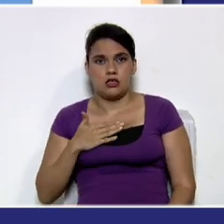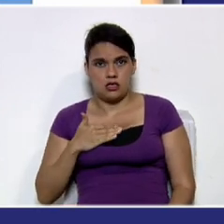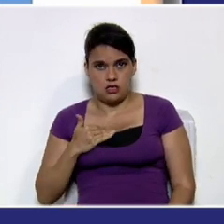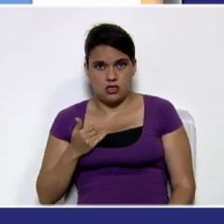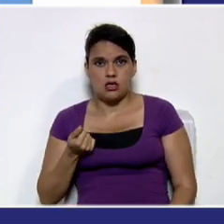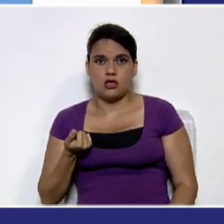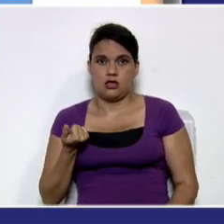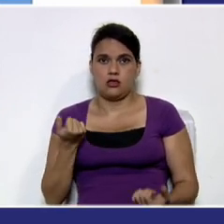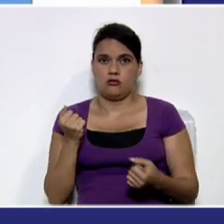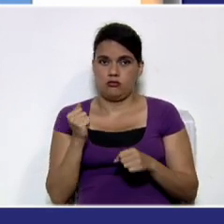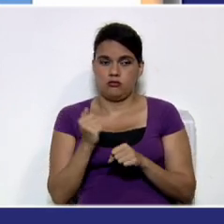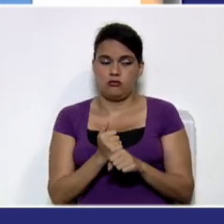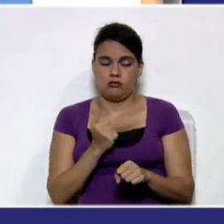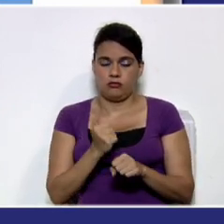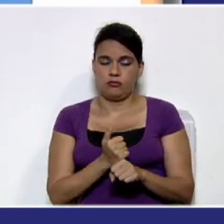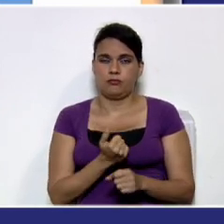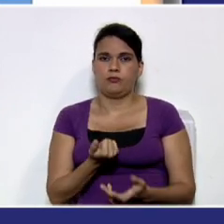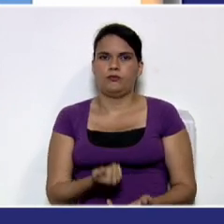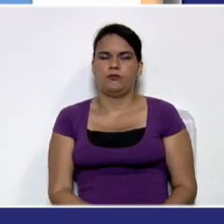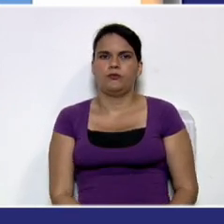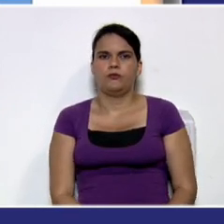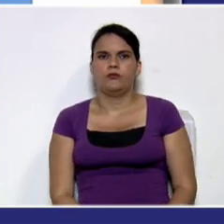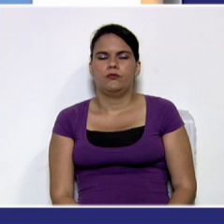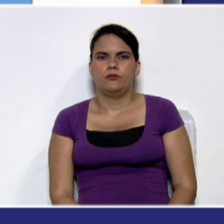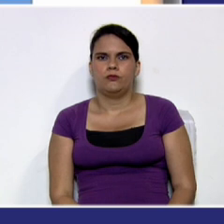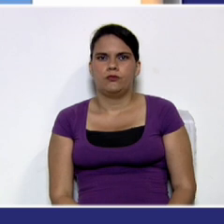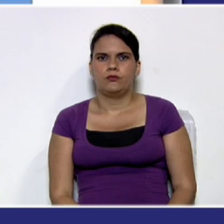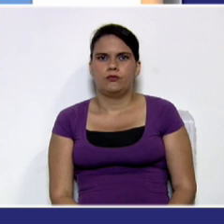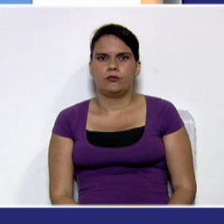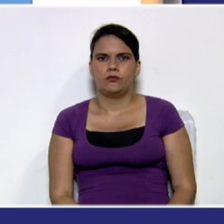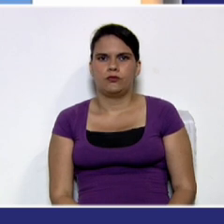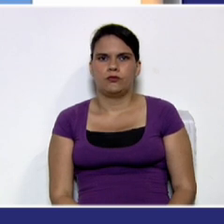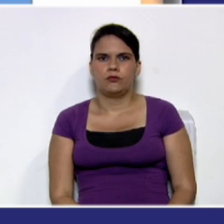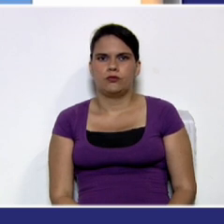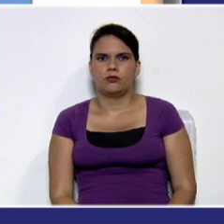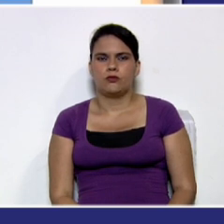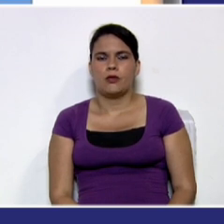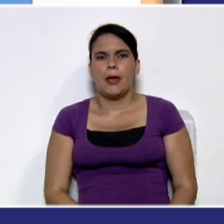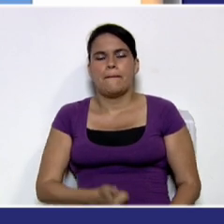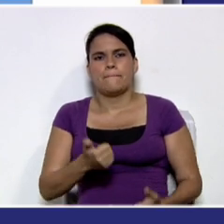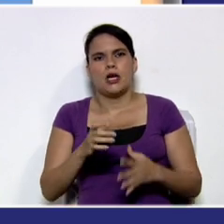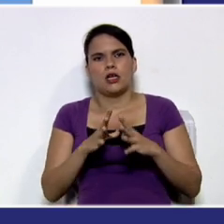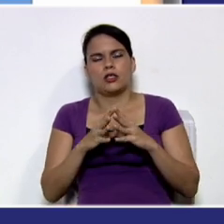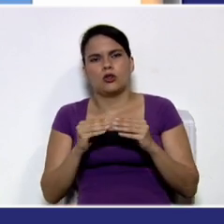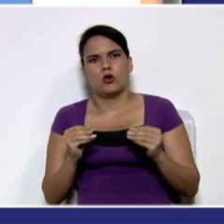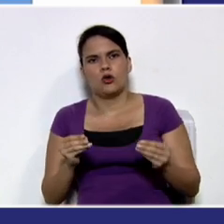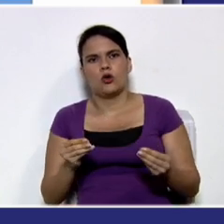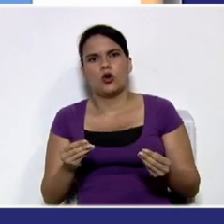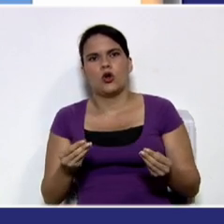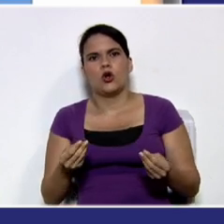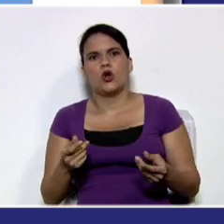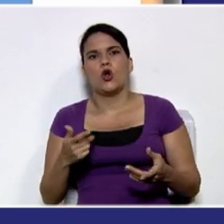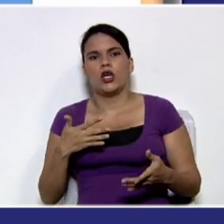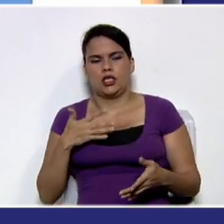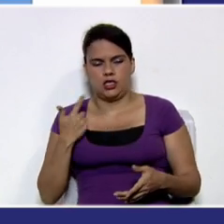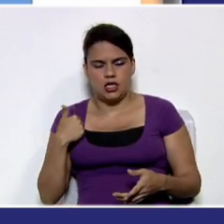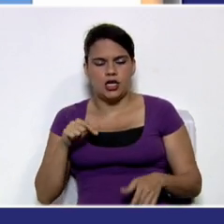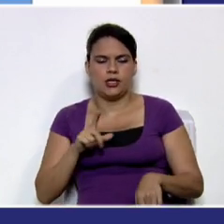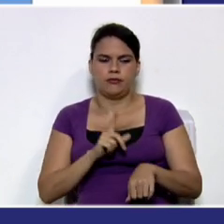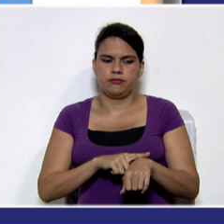dentro de alguno de los campos laborales que existen en nuestro país, y sobre todo los que tienen la disposición y la